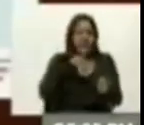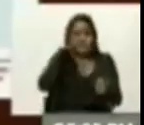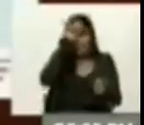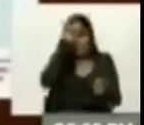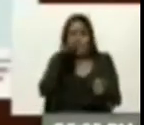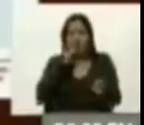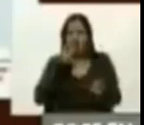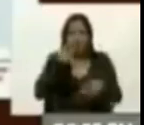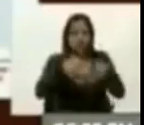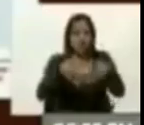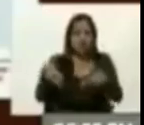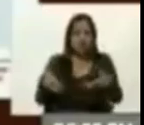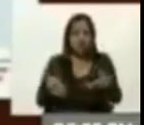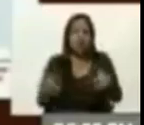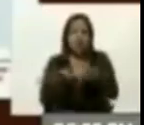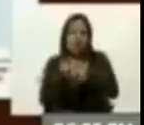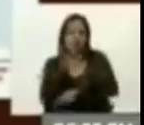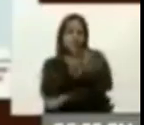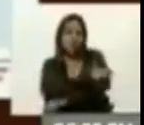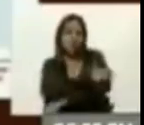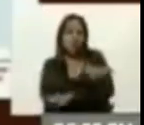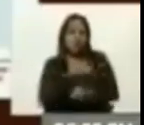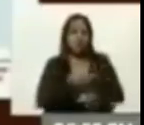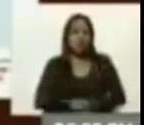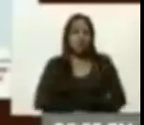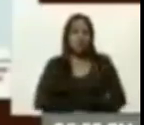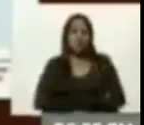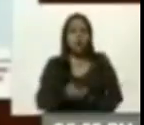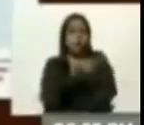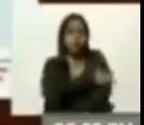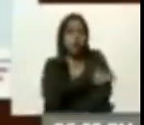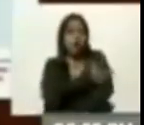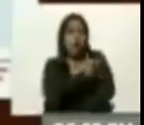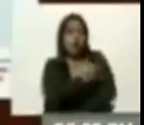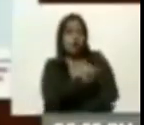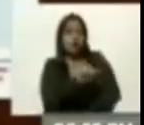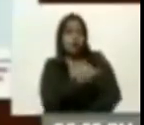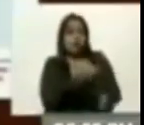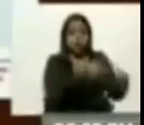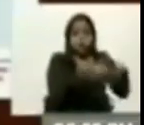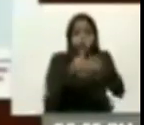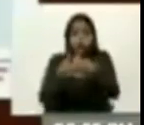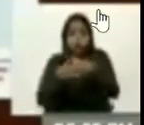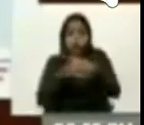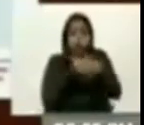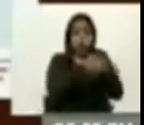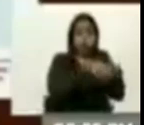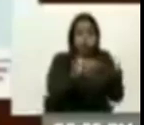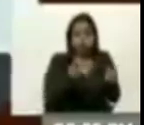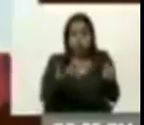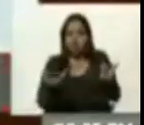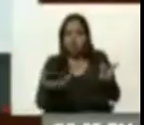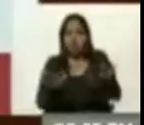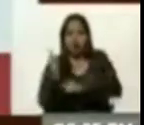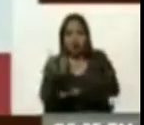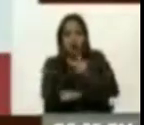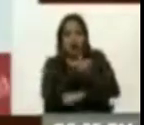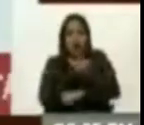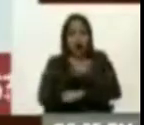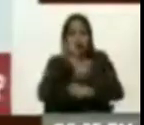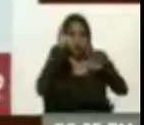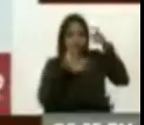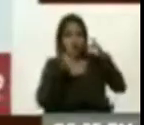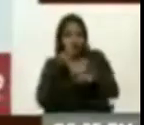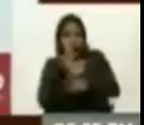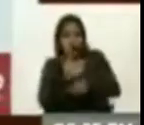está ocurriendo con la oposición. Una oposición atomizada. Tú mismo comentabas hace poco que por cada candidato del chavismo hay